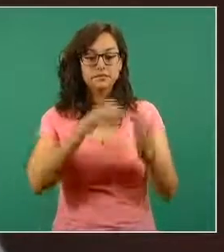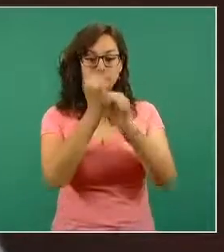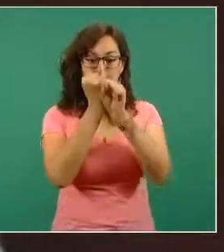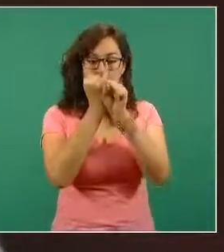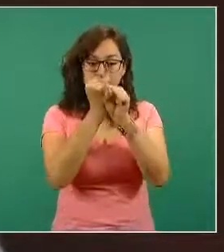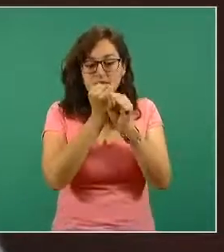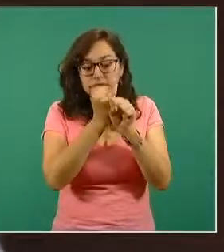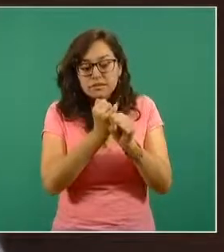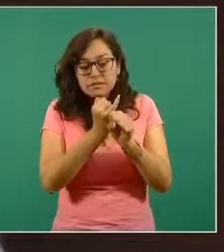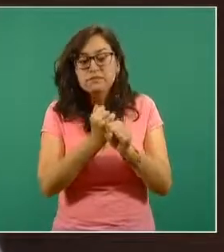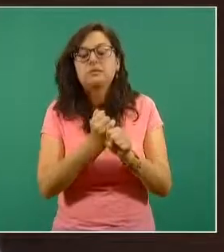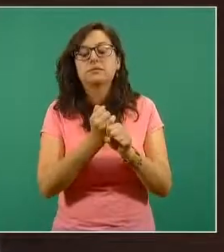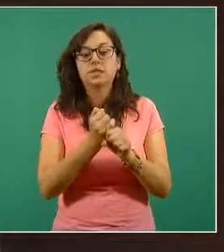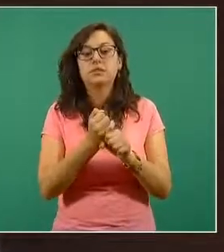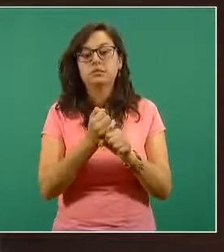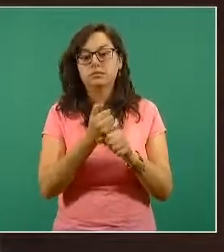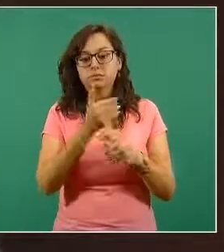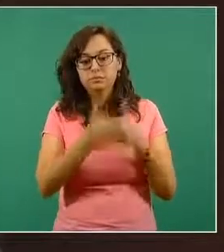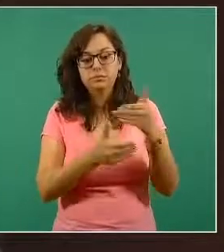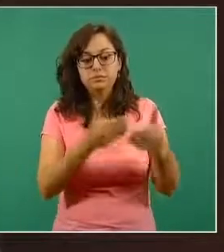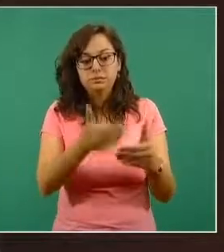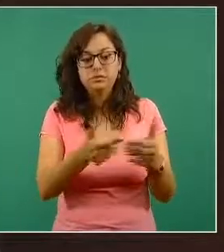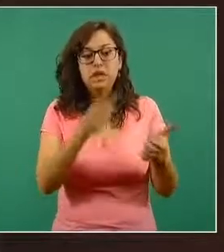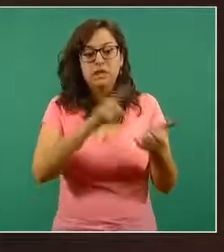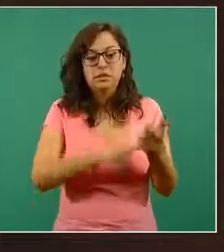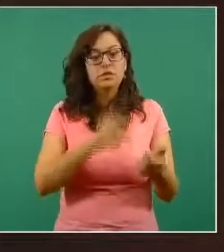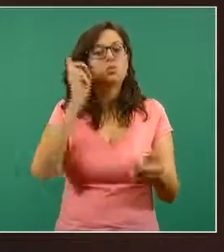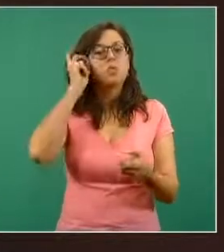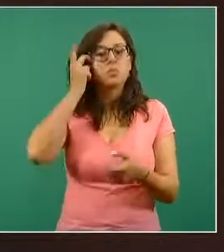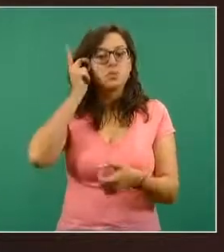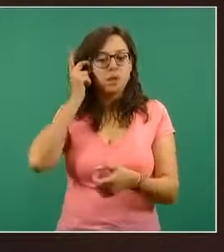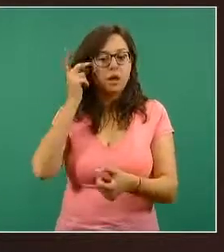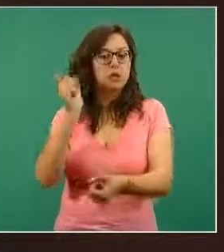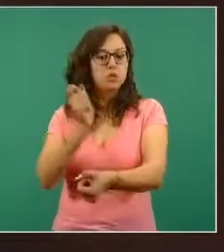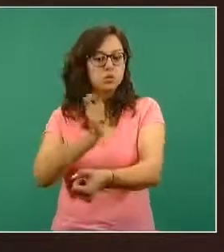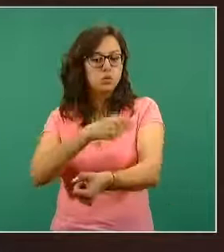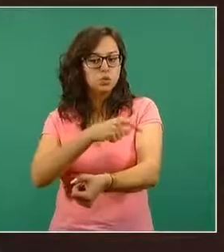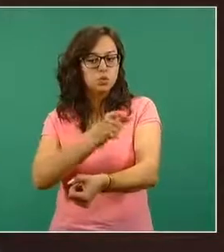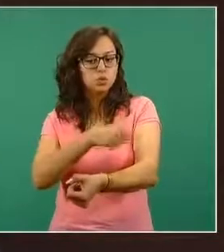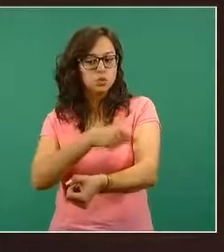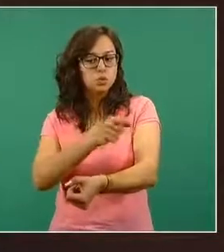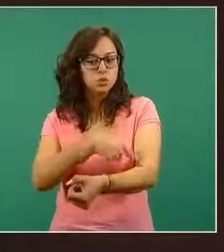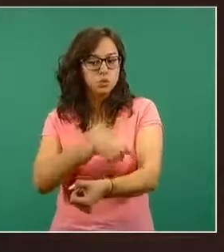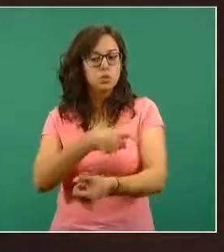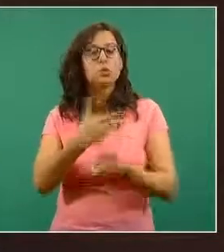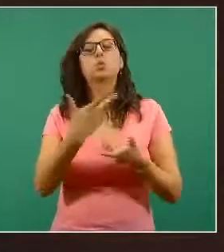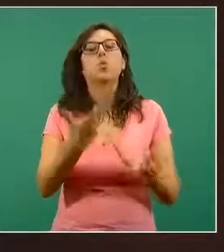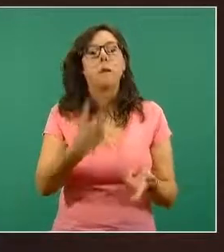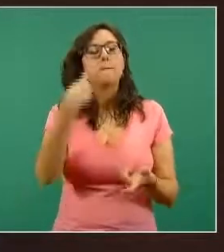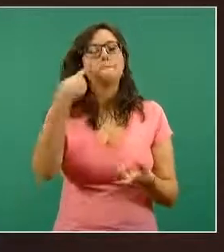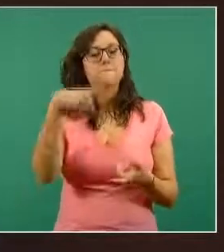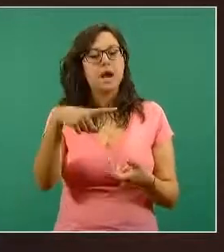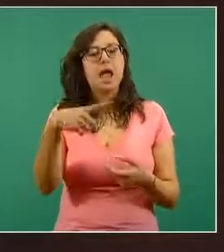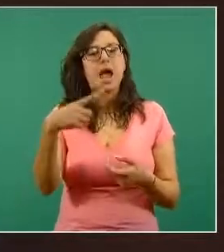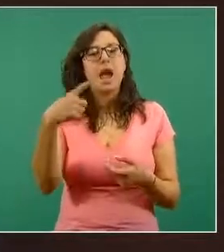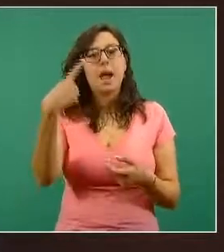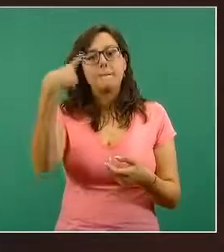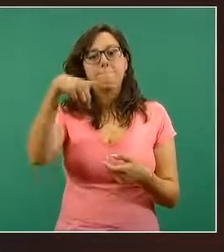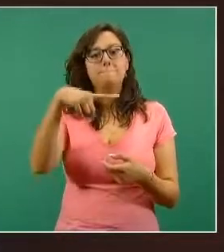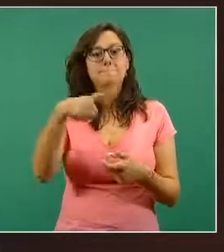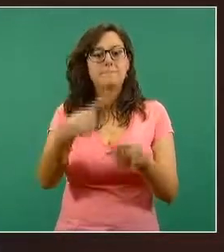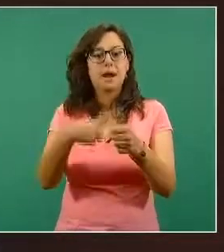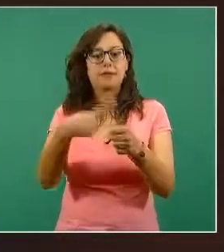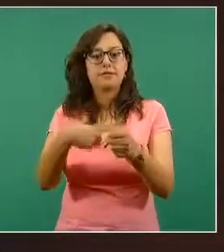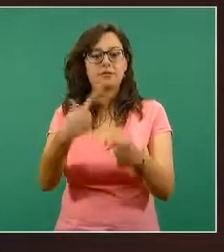de investigación. Sueros equinos que puedan ayudar también al tratamiento de casos graves y